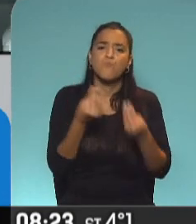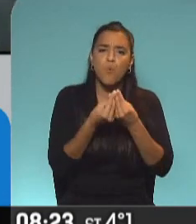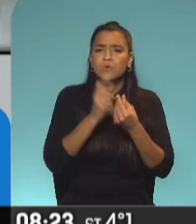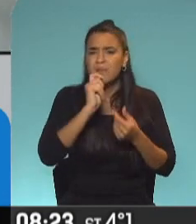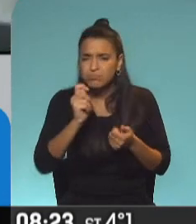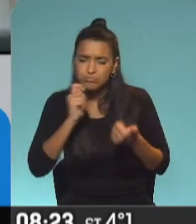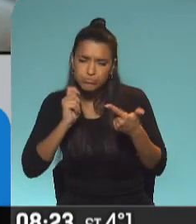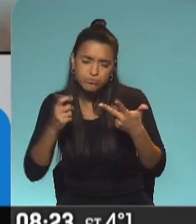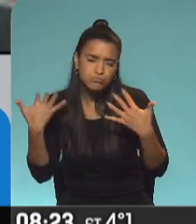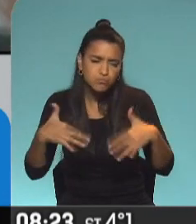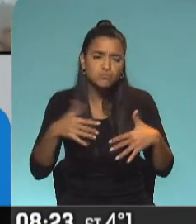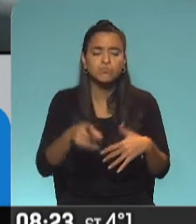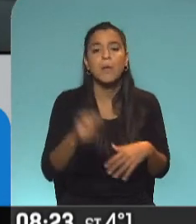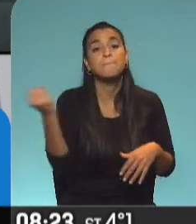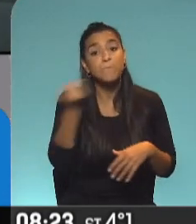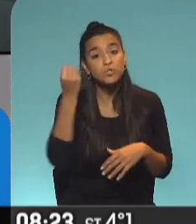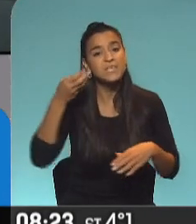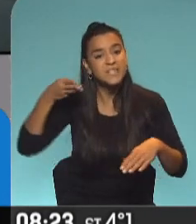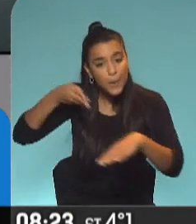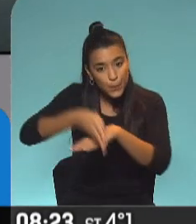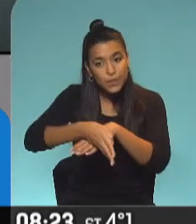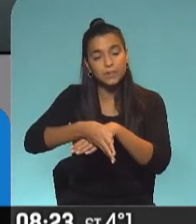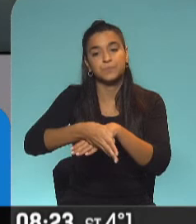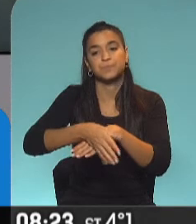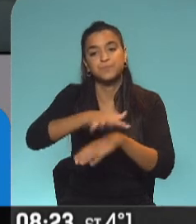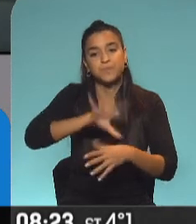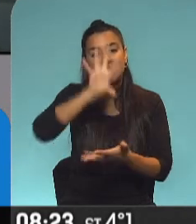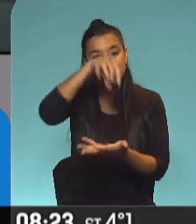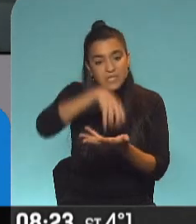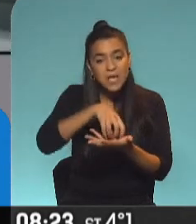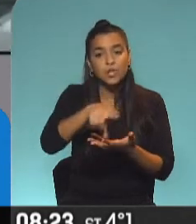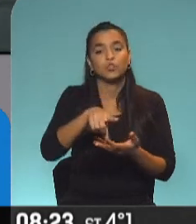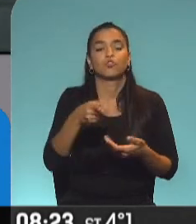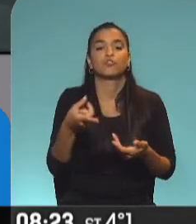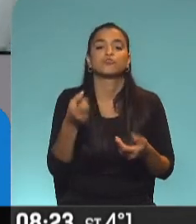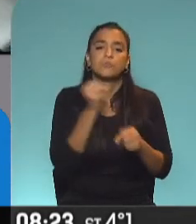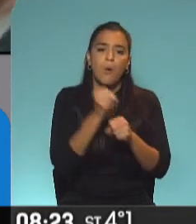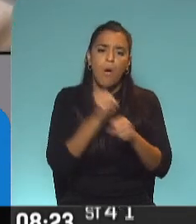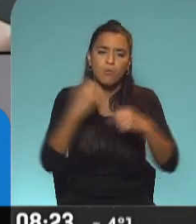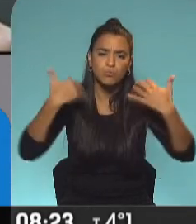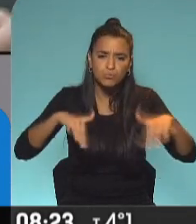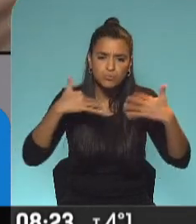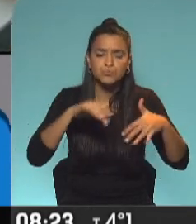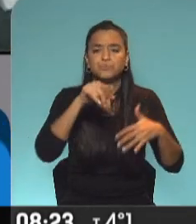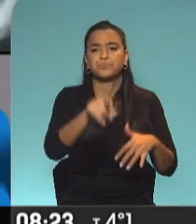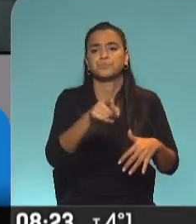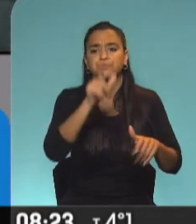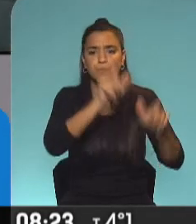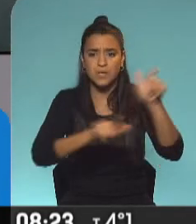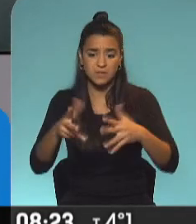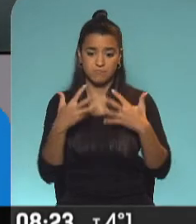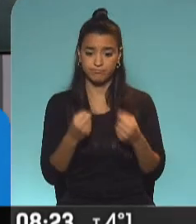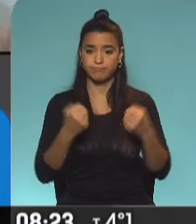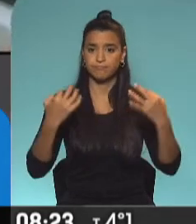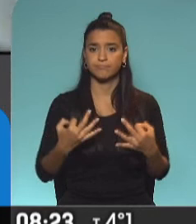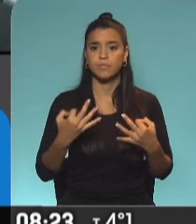coberturas. La importancia de acercarse a estos centros que están trabajando y tanto a los pacientes